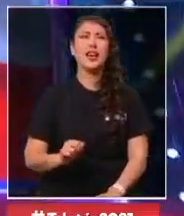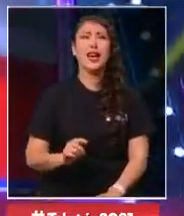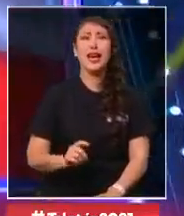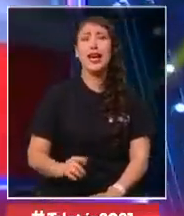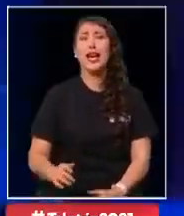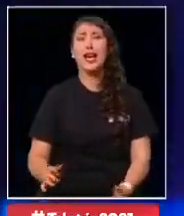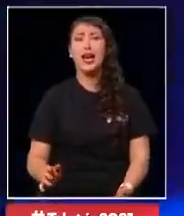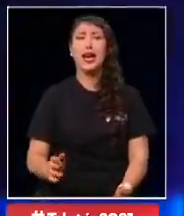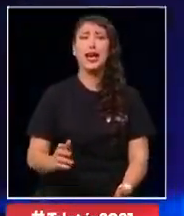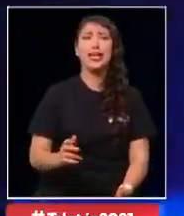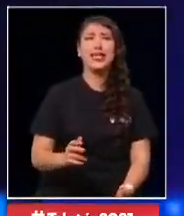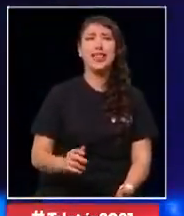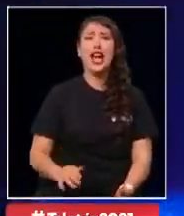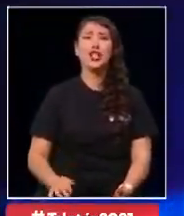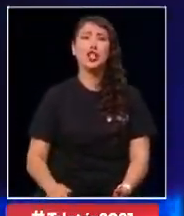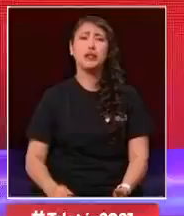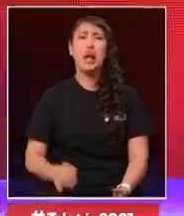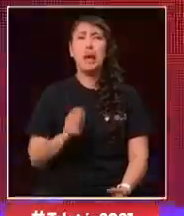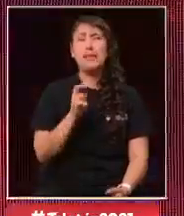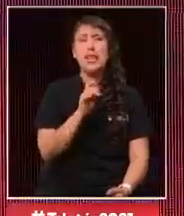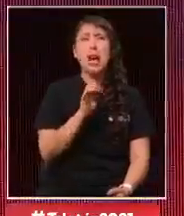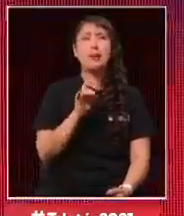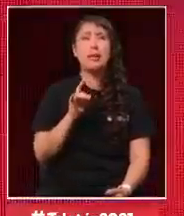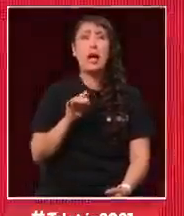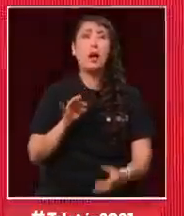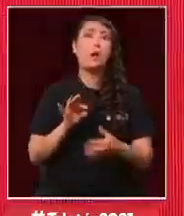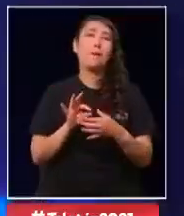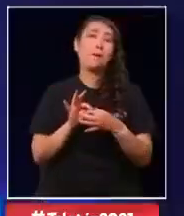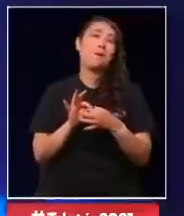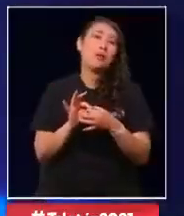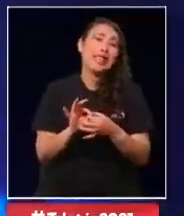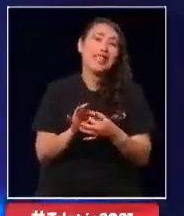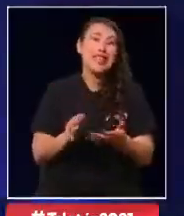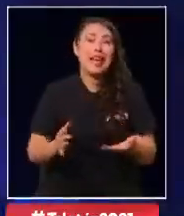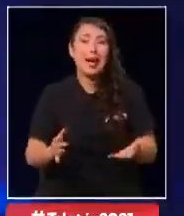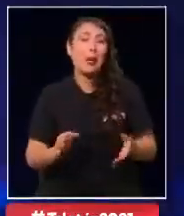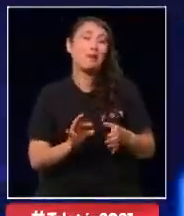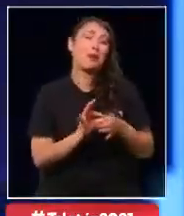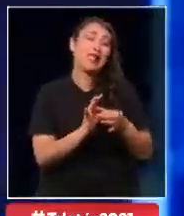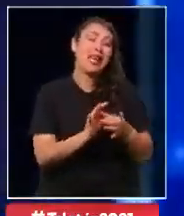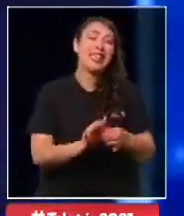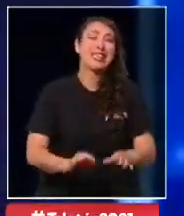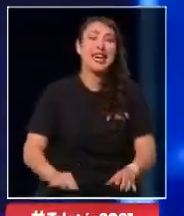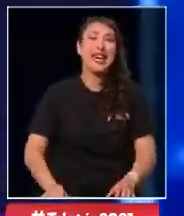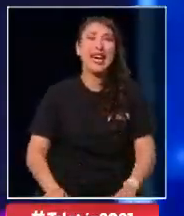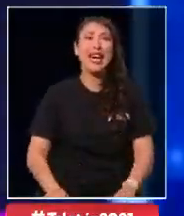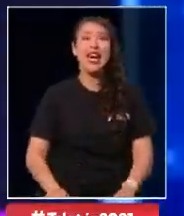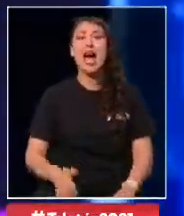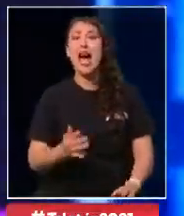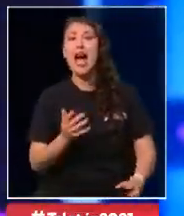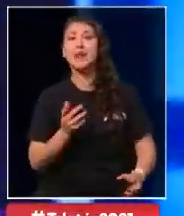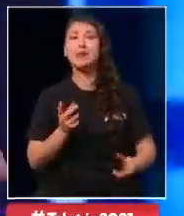Hola. Entonces, muchas gracias. Gracias.